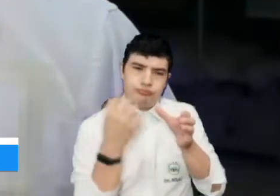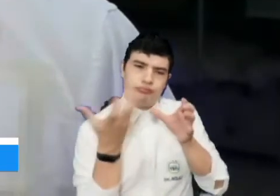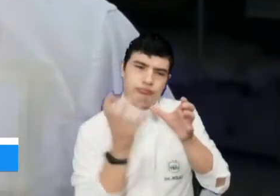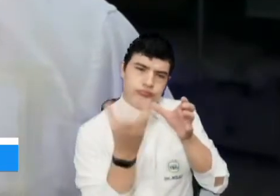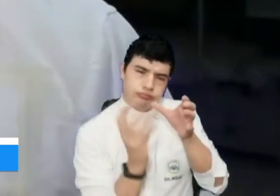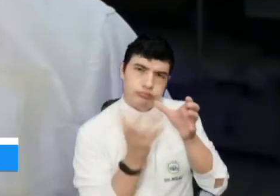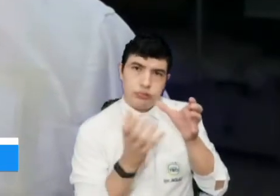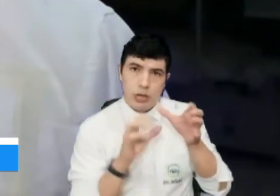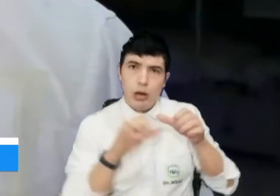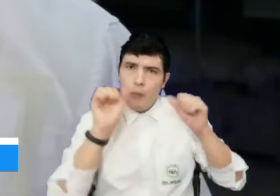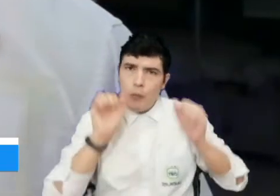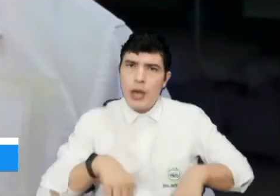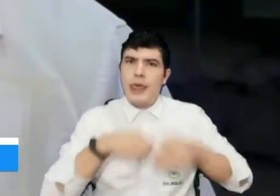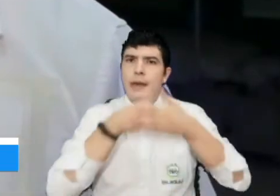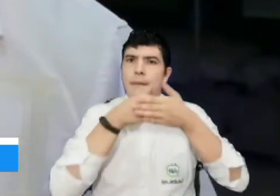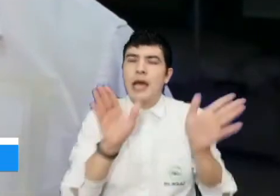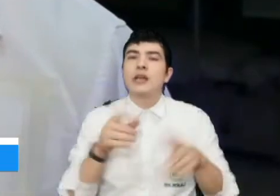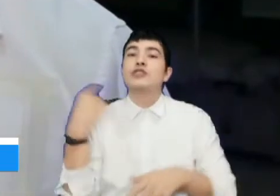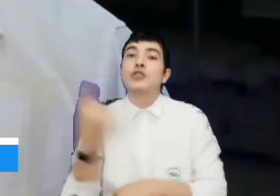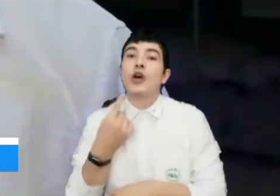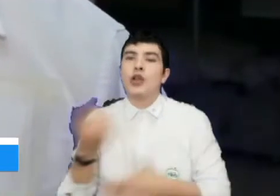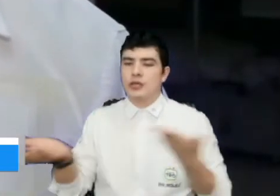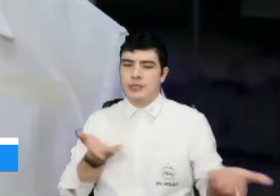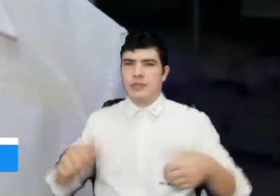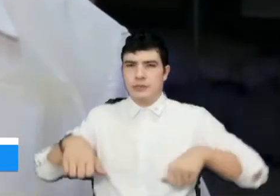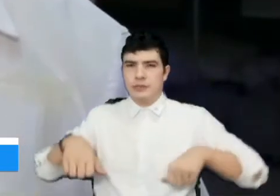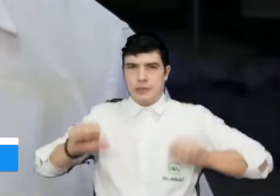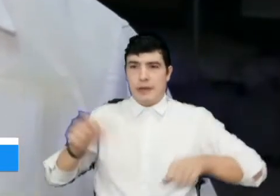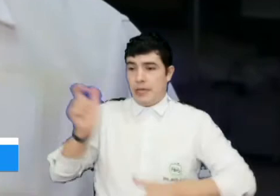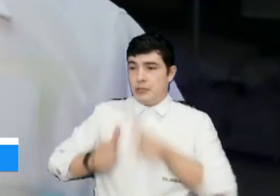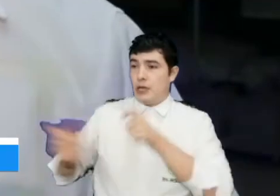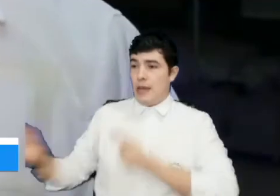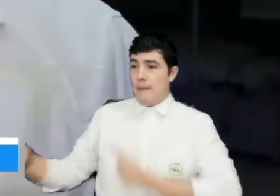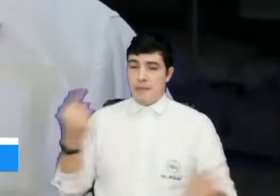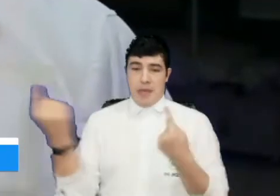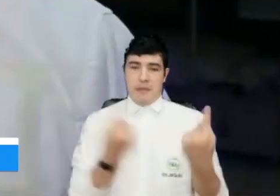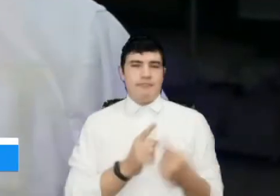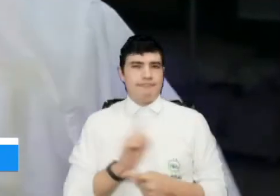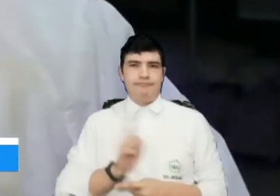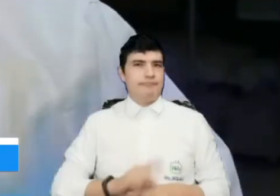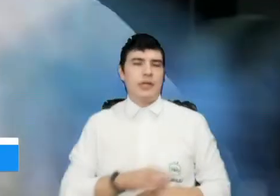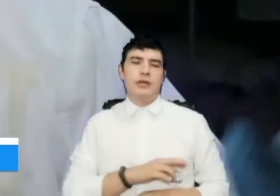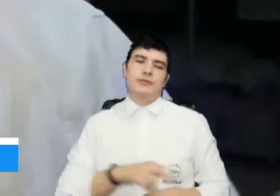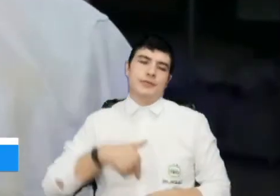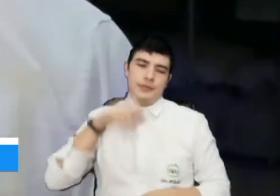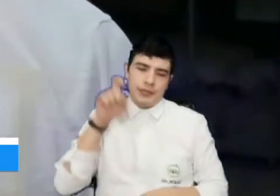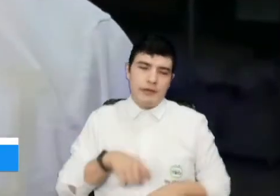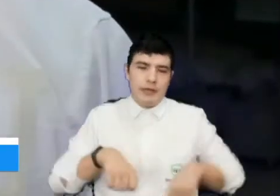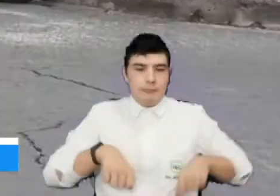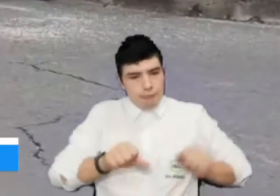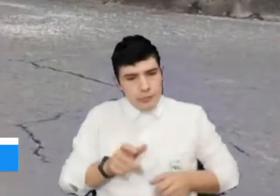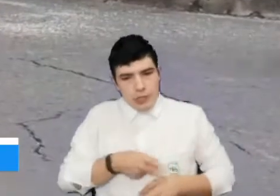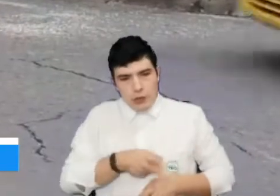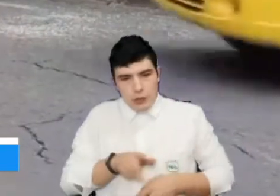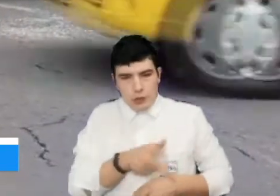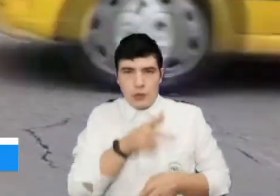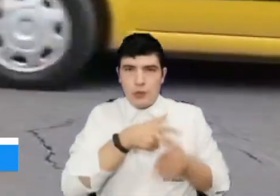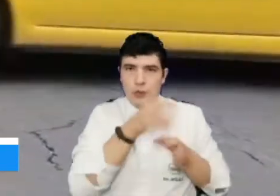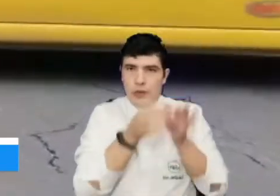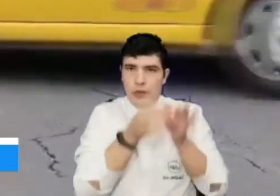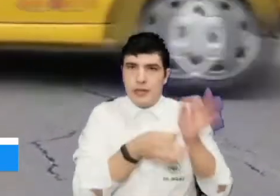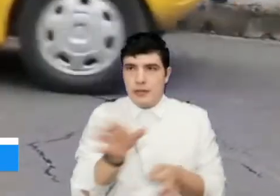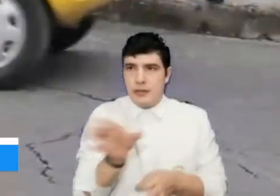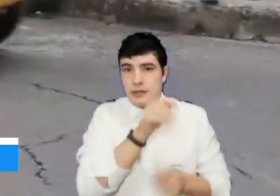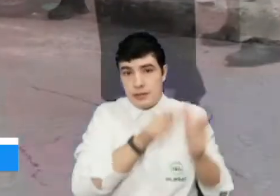debemos garantizar la seguridad de quienes realizan el domicilio por nuestra parte y de los clientes en sus casas. Pero el panorama